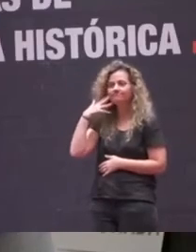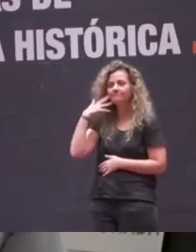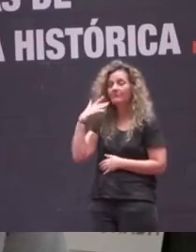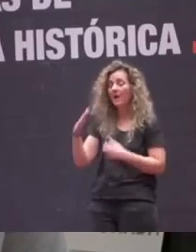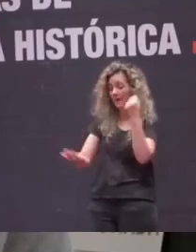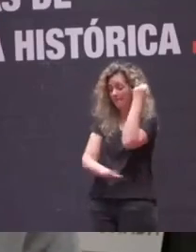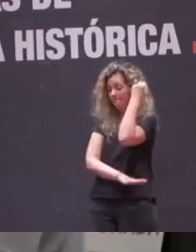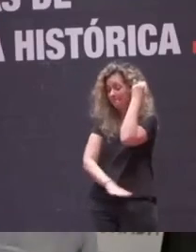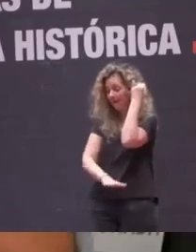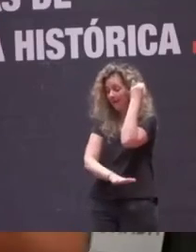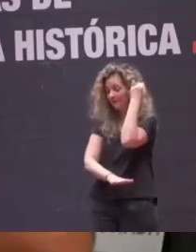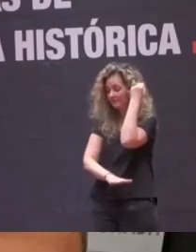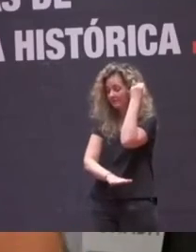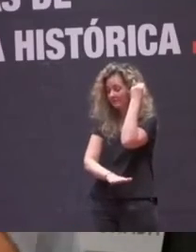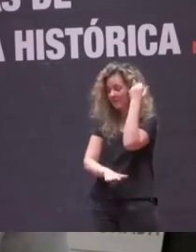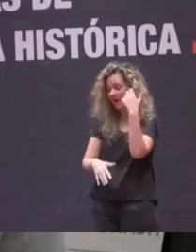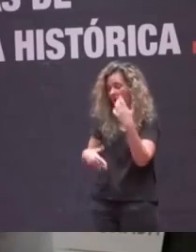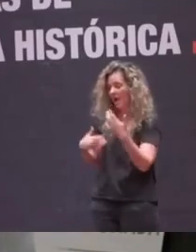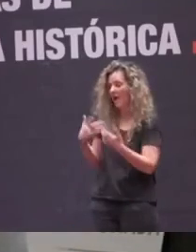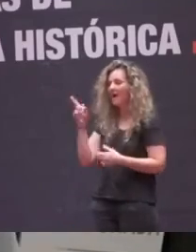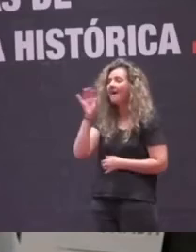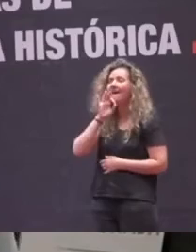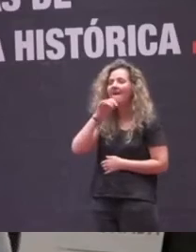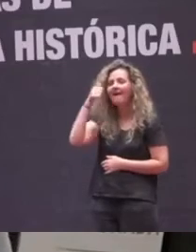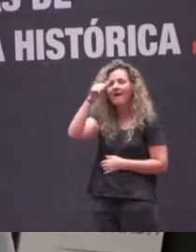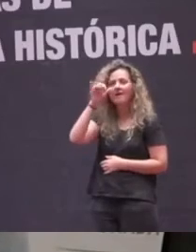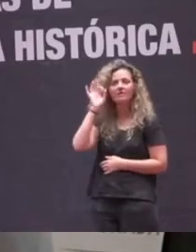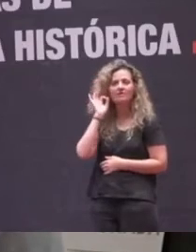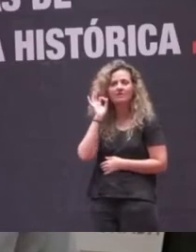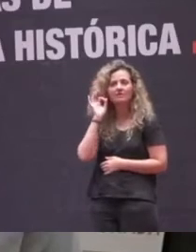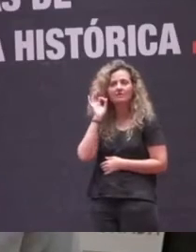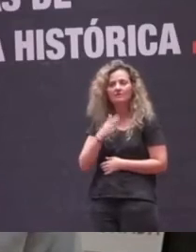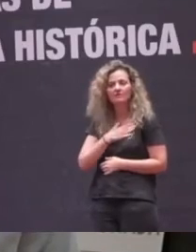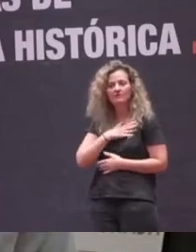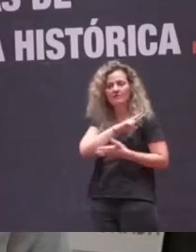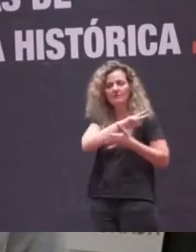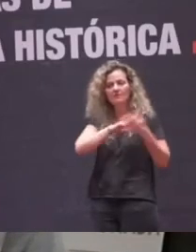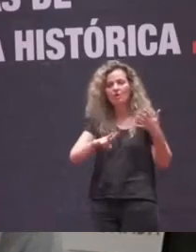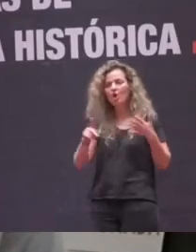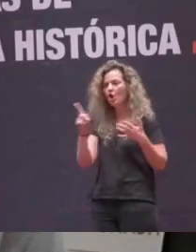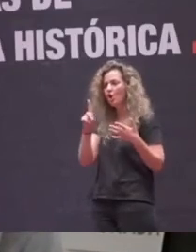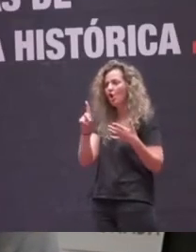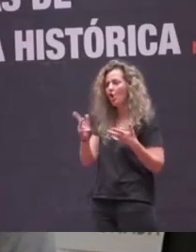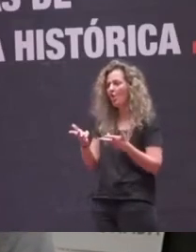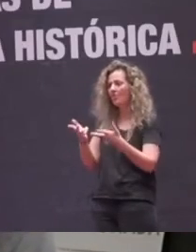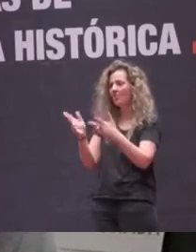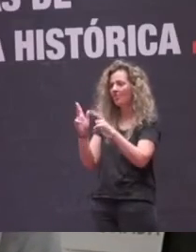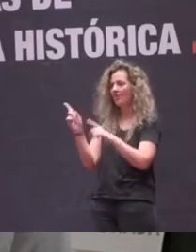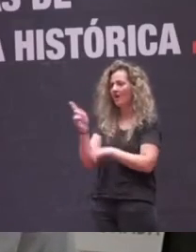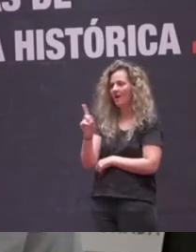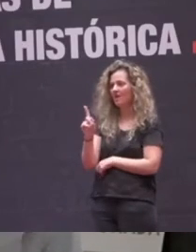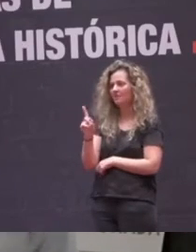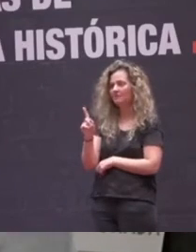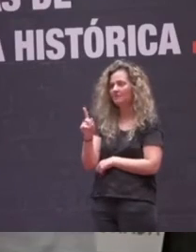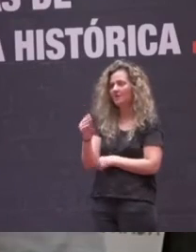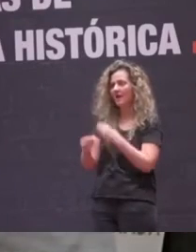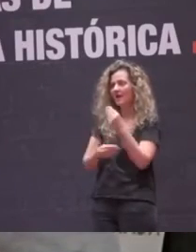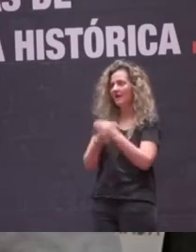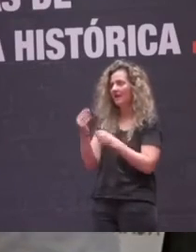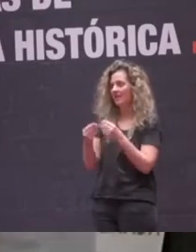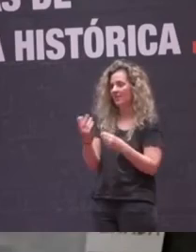base, e sobre todo desde aquí, as galegas e galegos, desde Galicia, non lles deixamos en Madrid outra posibilidade de que facer o que